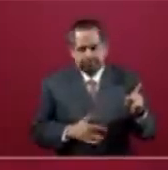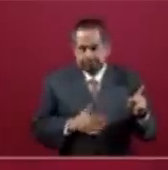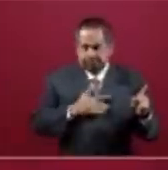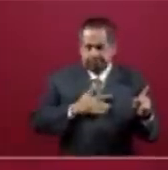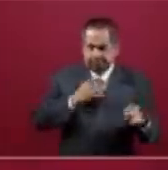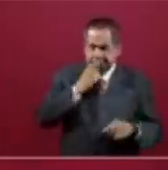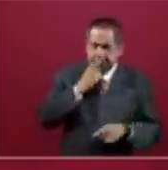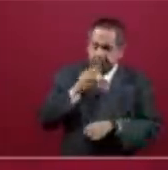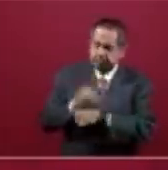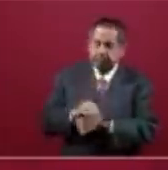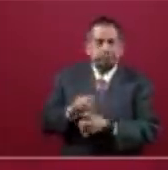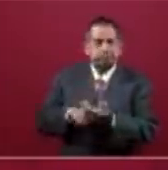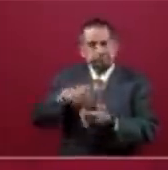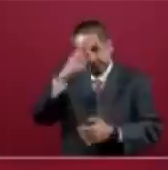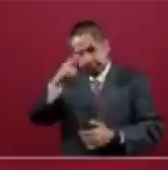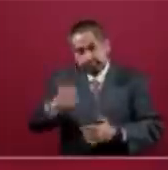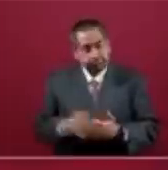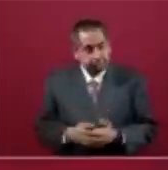Y muchos